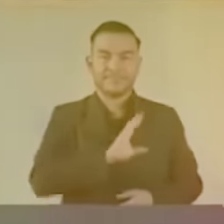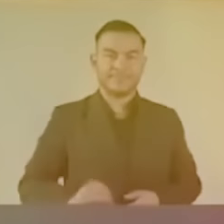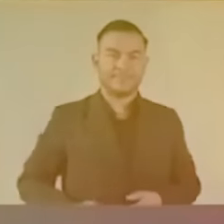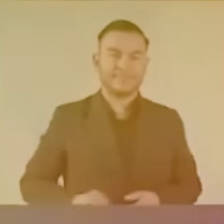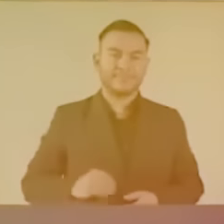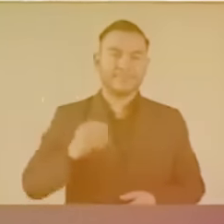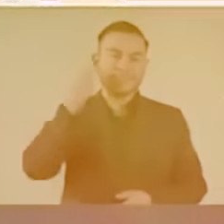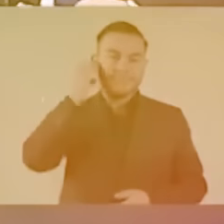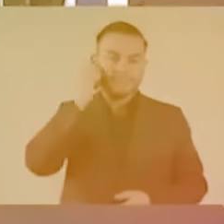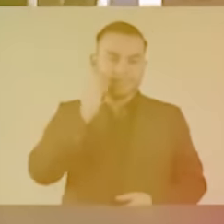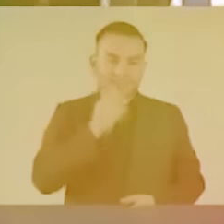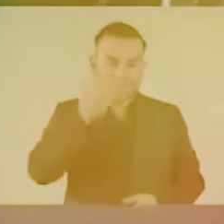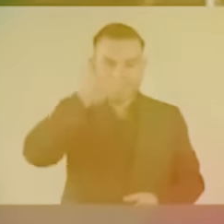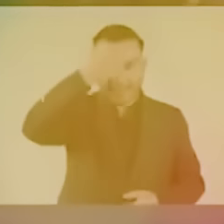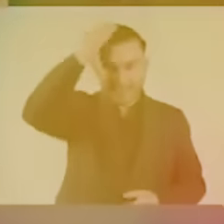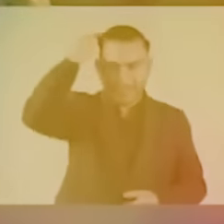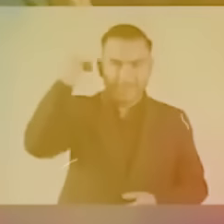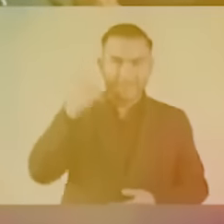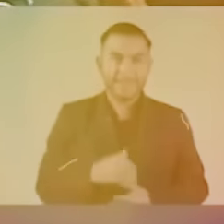Nayib Armando Bukele Ortez.